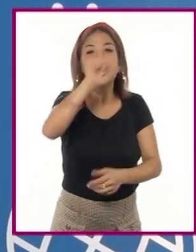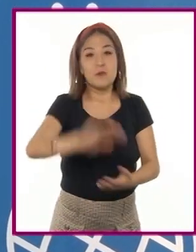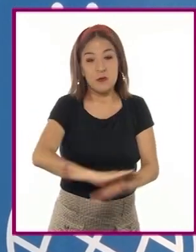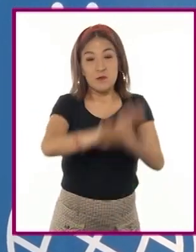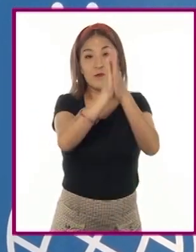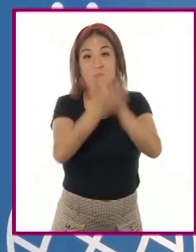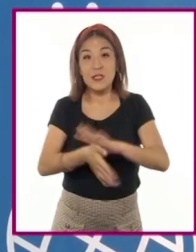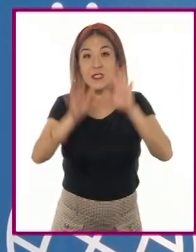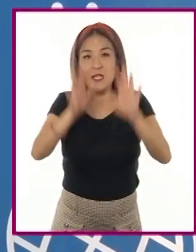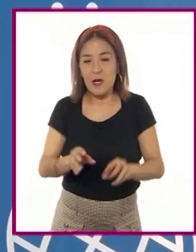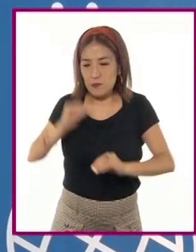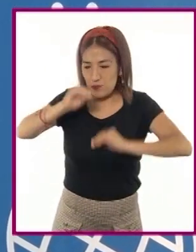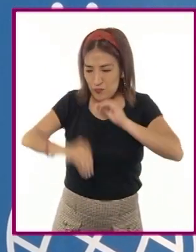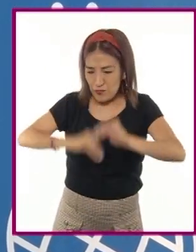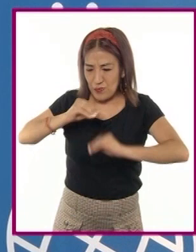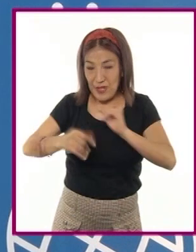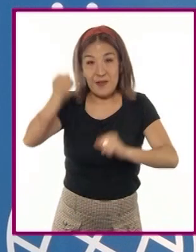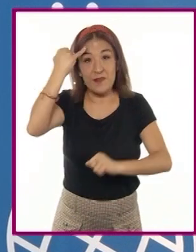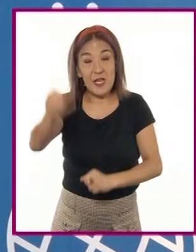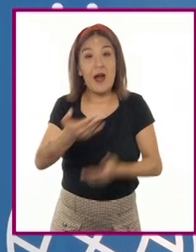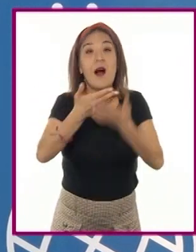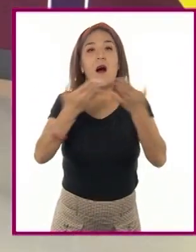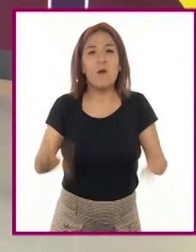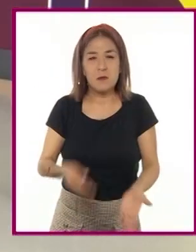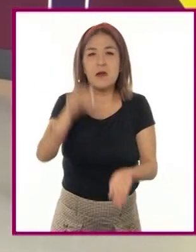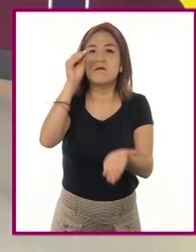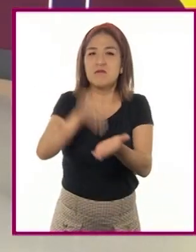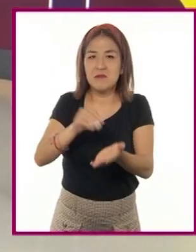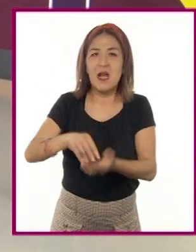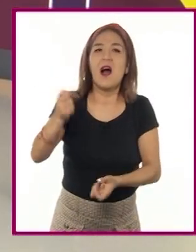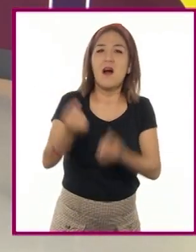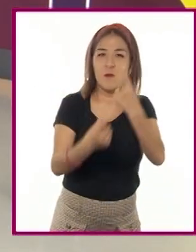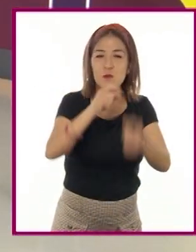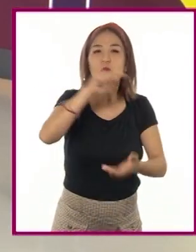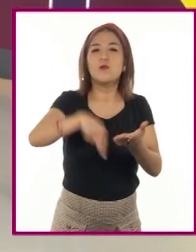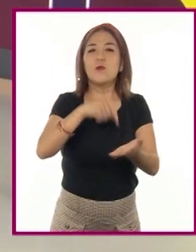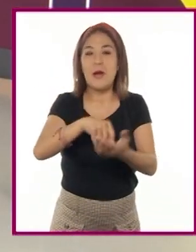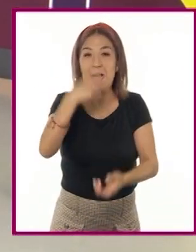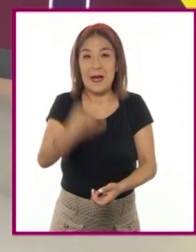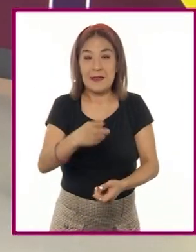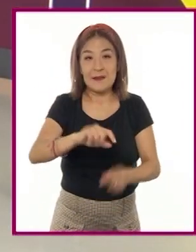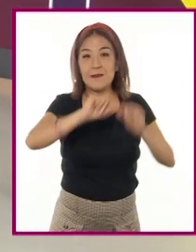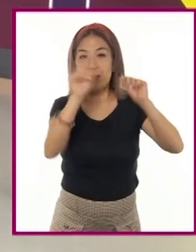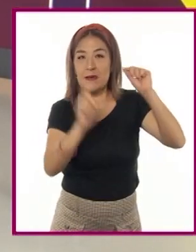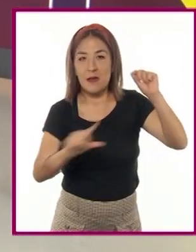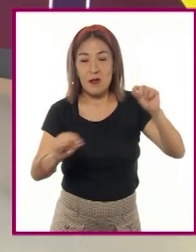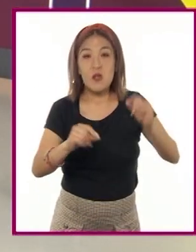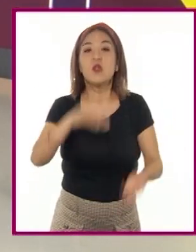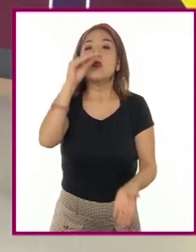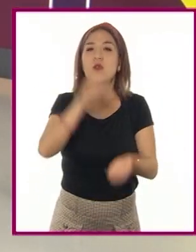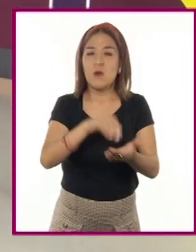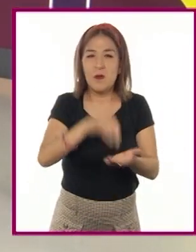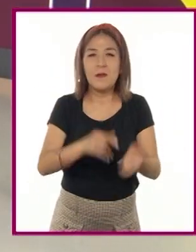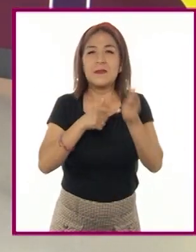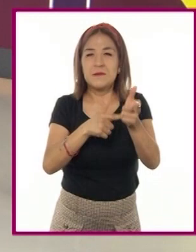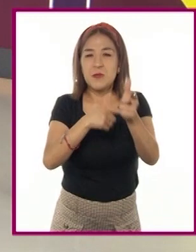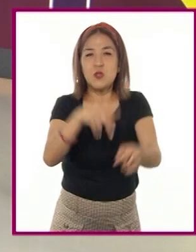y conocimientos que en la actualidad perduran en muchas regiones de nuestro país y mantienen latente su